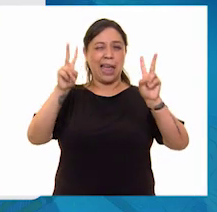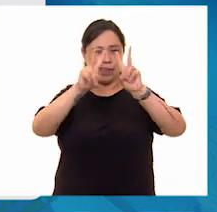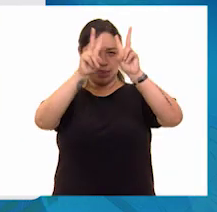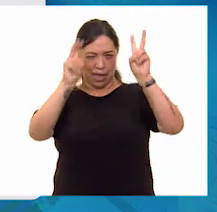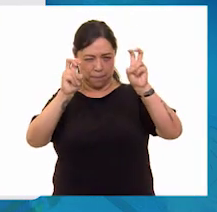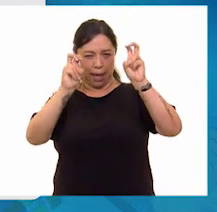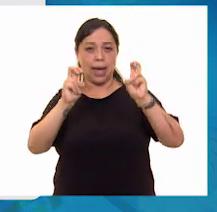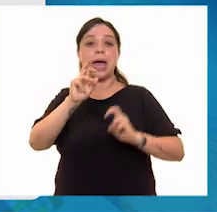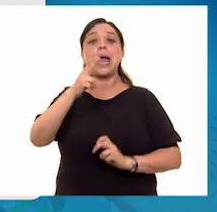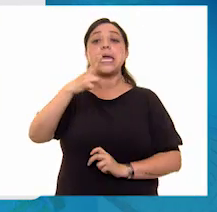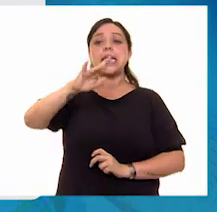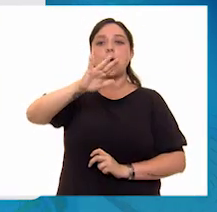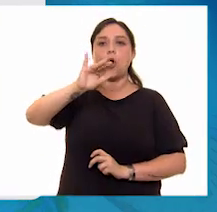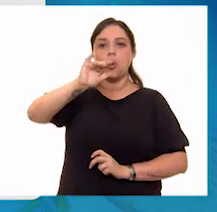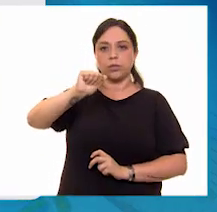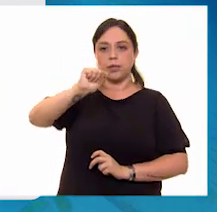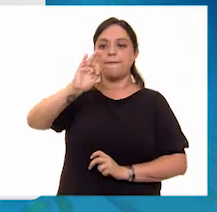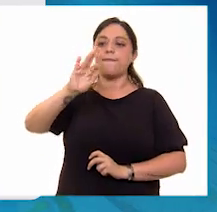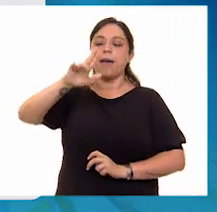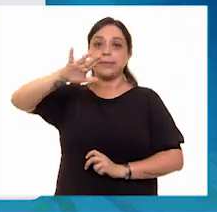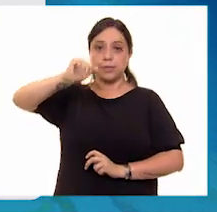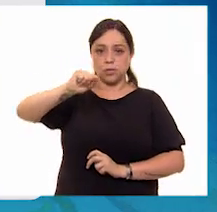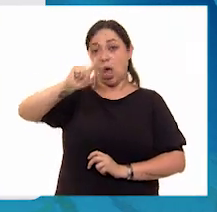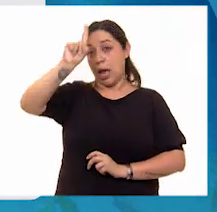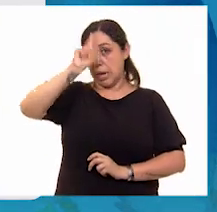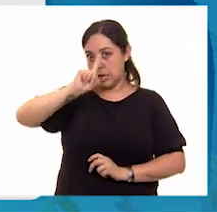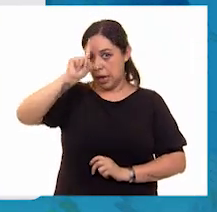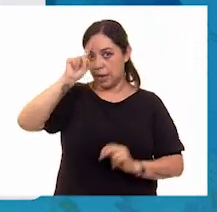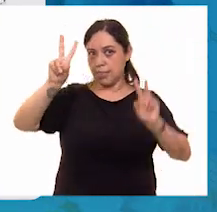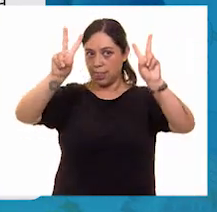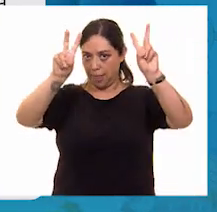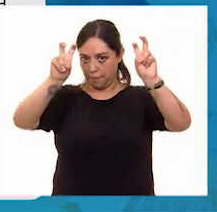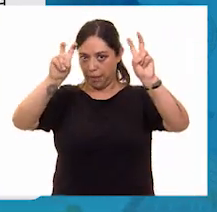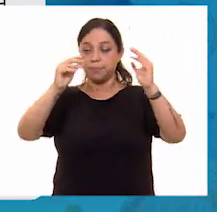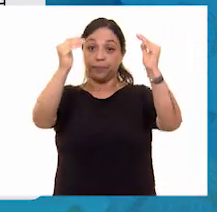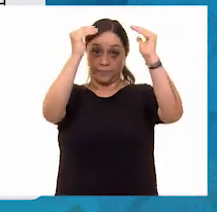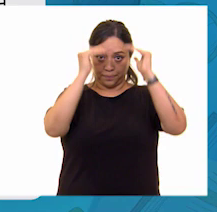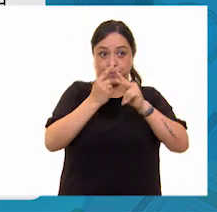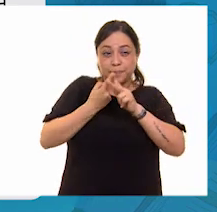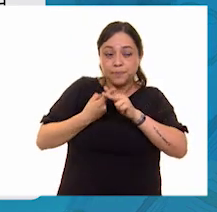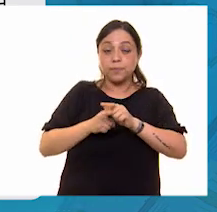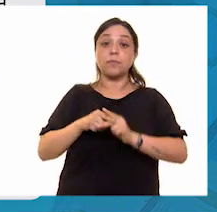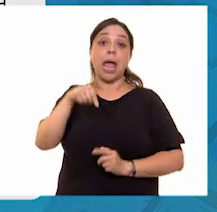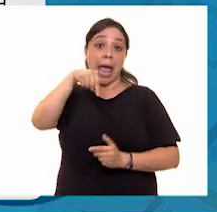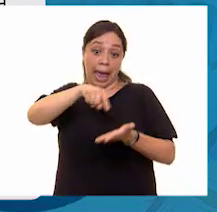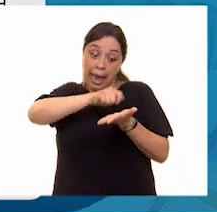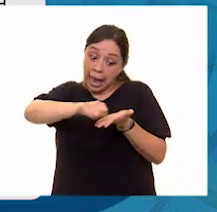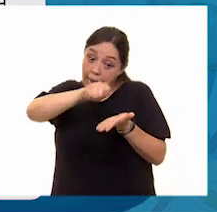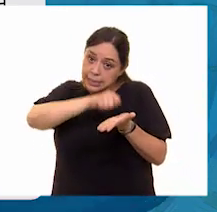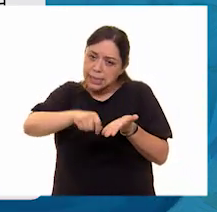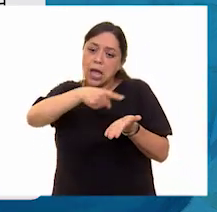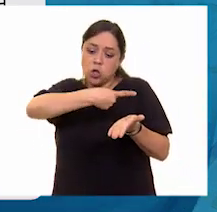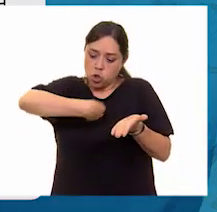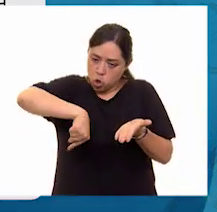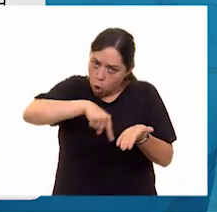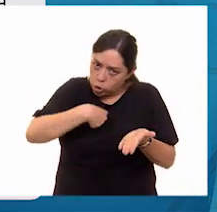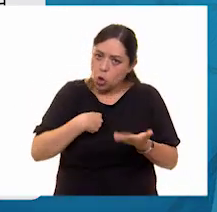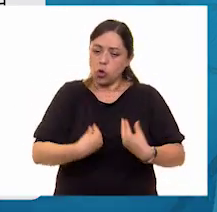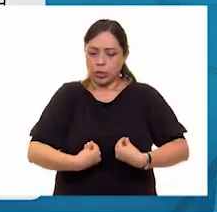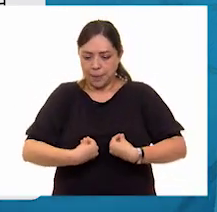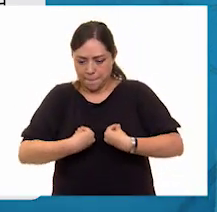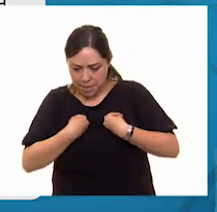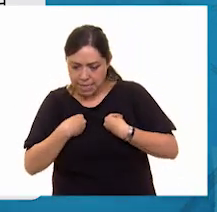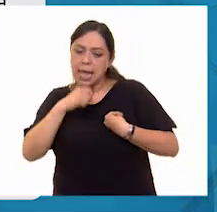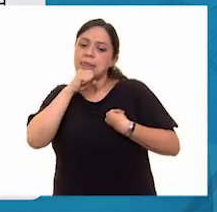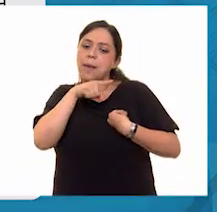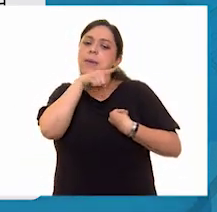Francisco Hinojosa, y en introducción pondríamos, en este texto hablaremos de la vida y obra del escritor Francisco